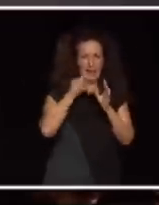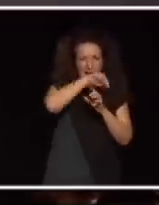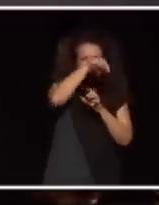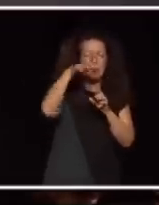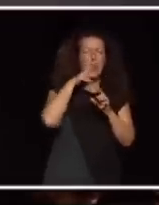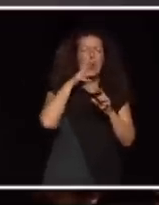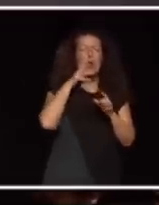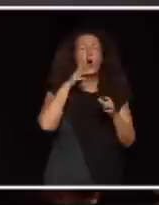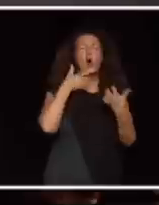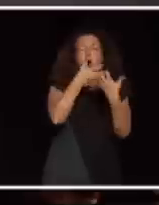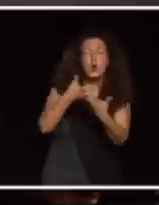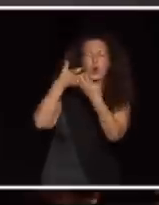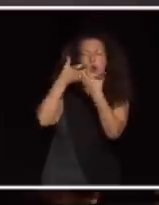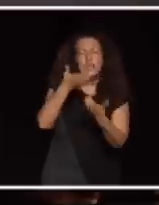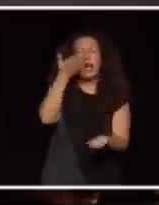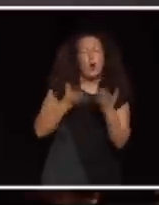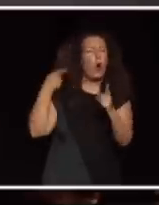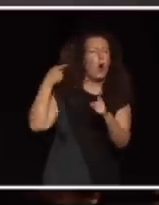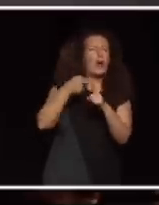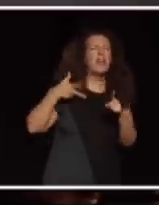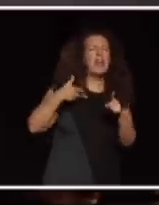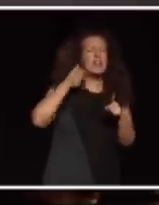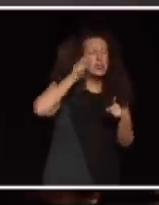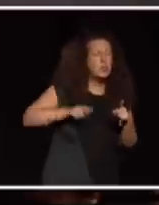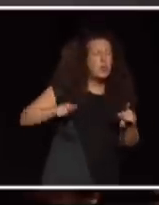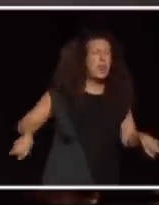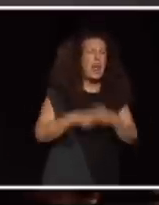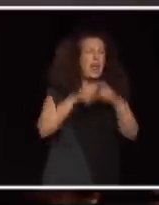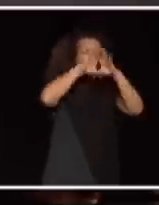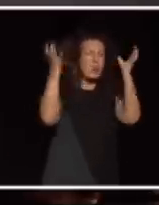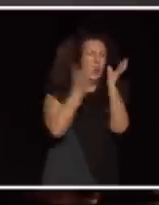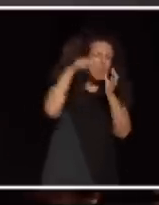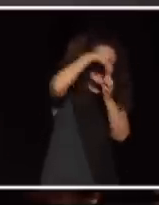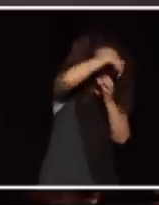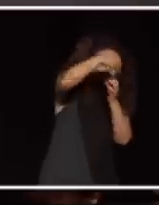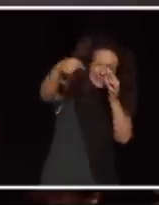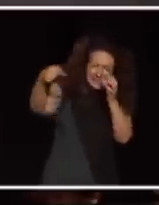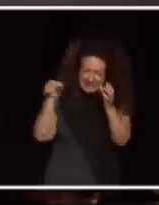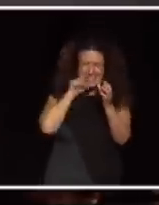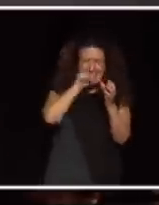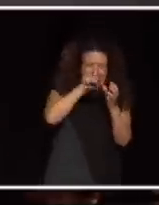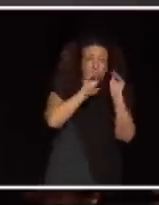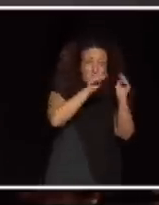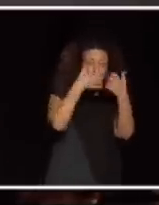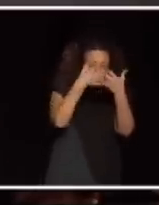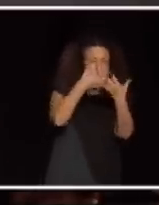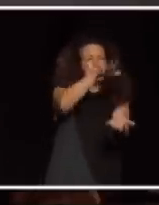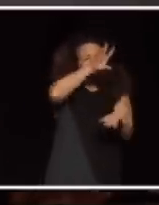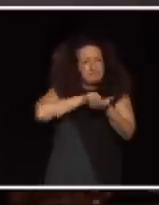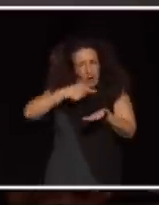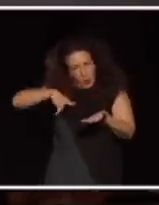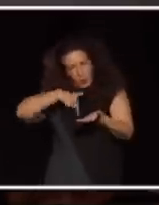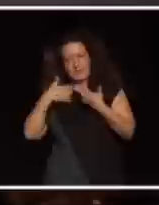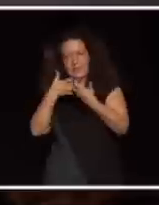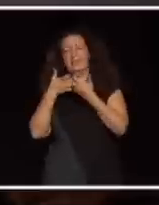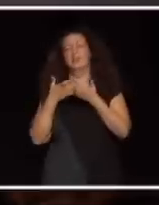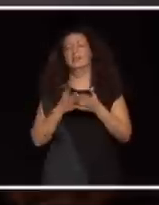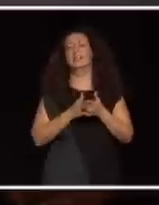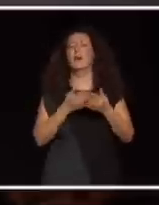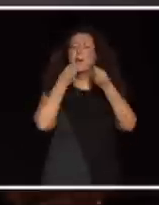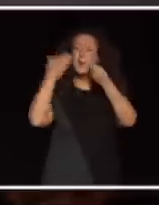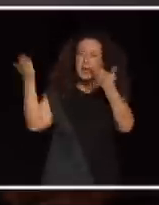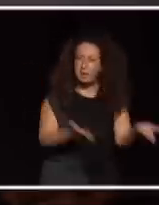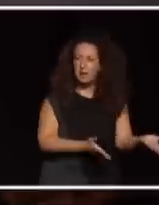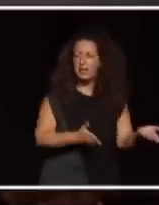luchas justas por los derechos humanos en cualquier rincón del mundo son también nuestras luchas, compañeros y compañeras.